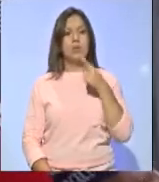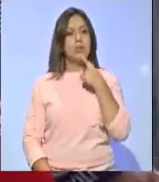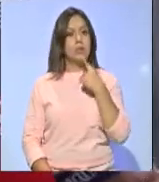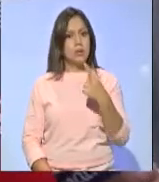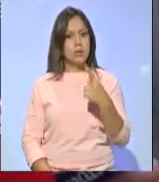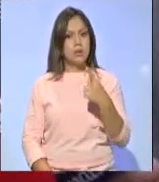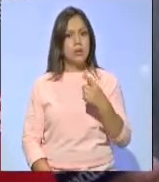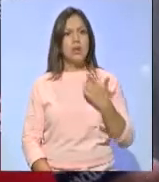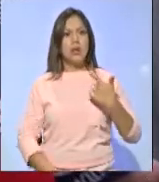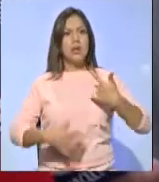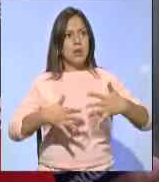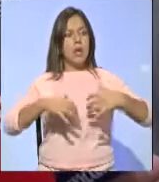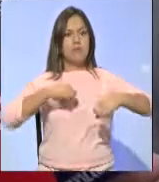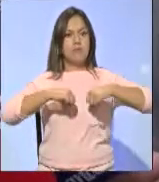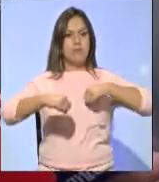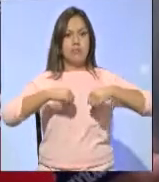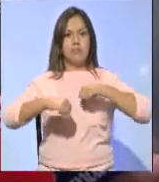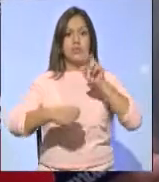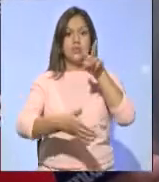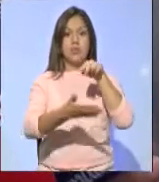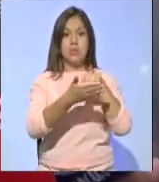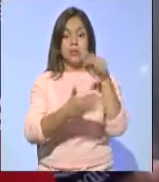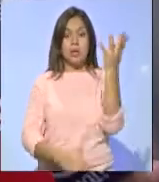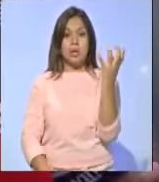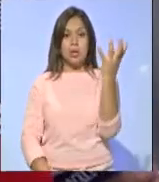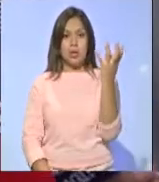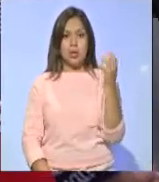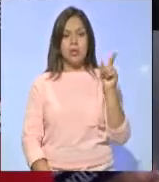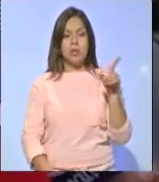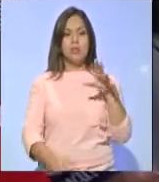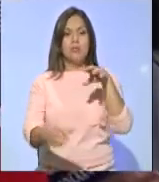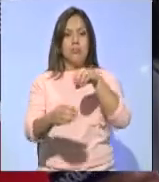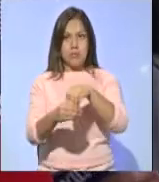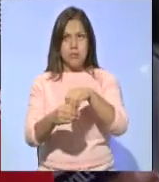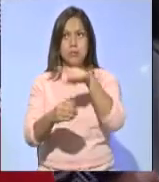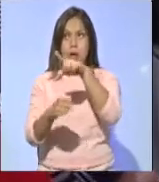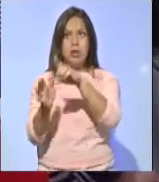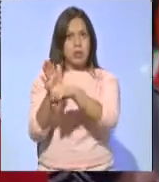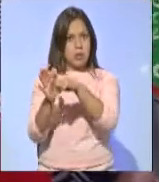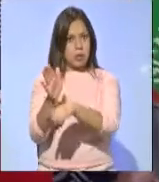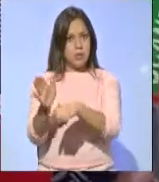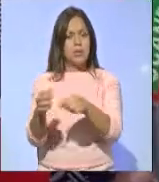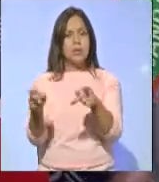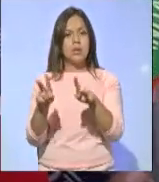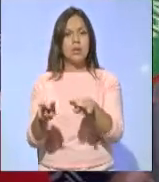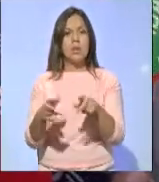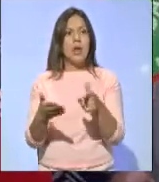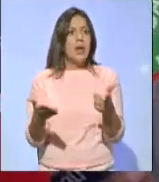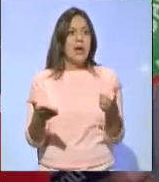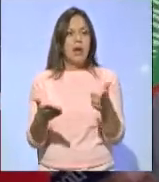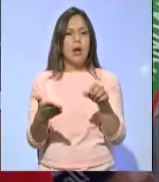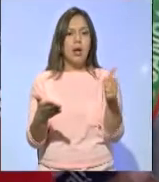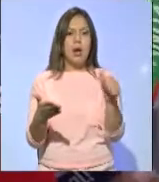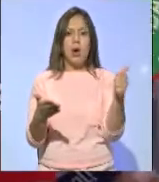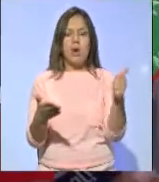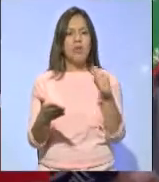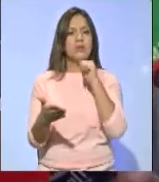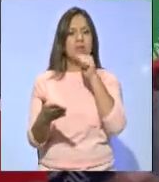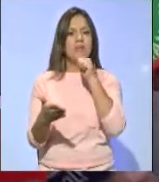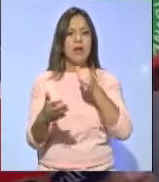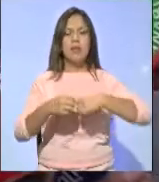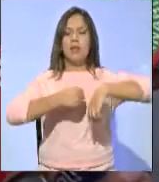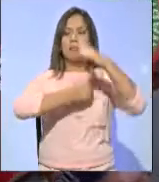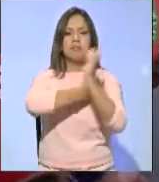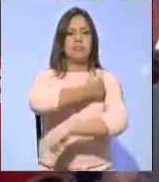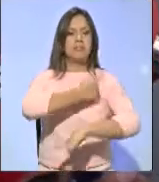están tramitados desde 2014 en la Fiscalía y también de casos que no encuentran sentencia ya